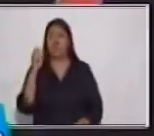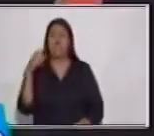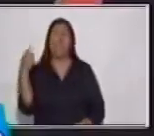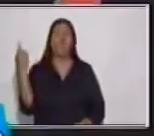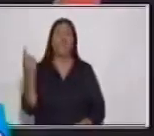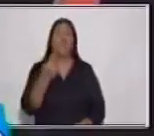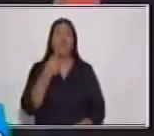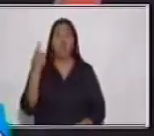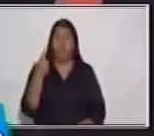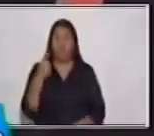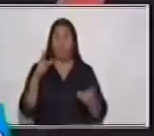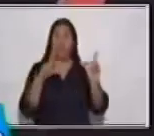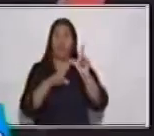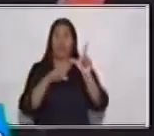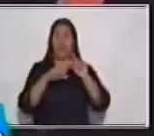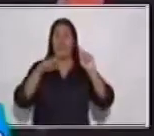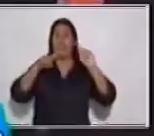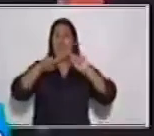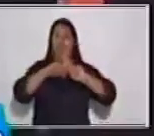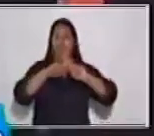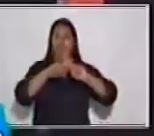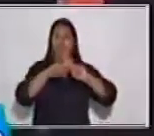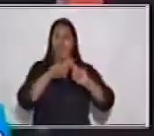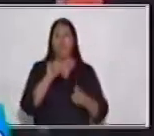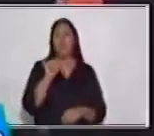tienen la literal X tienen el mismo